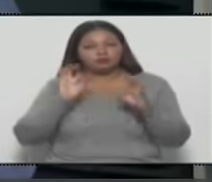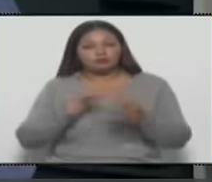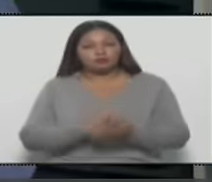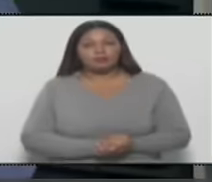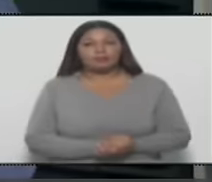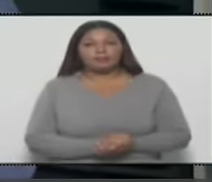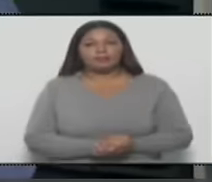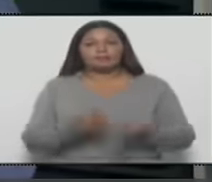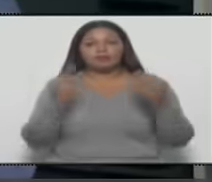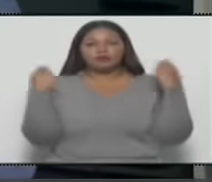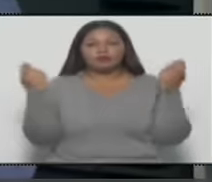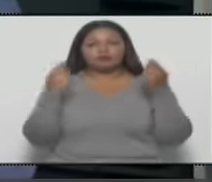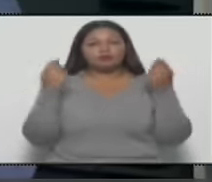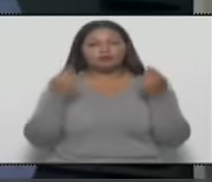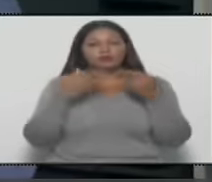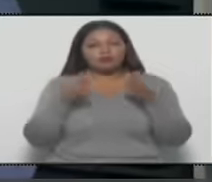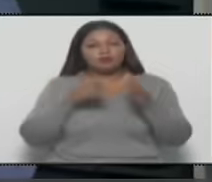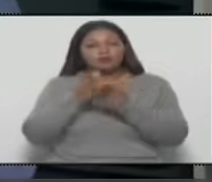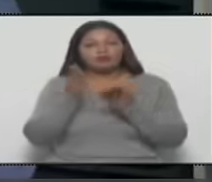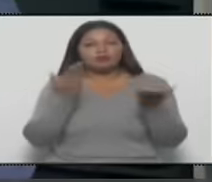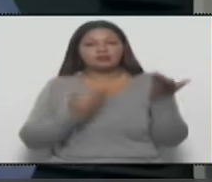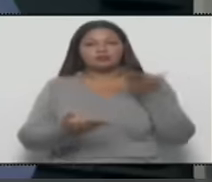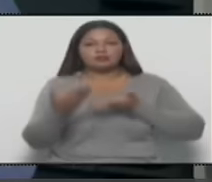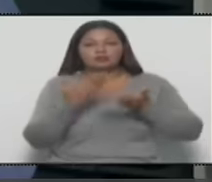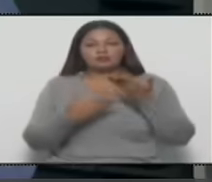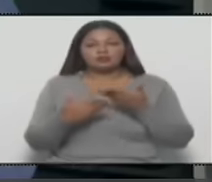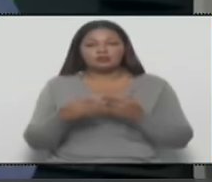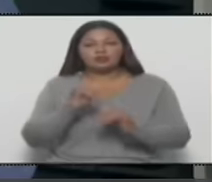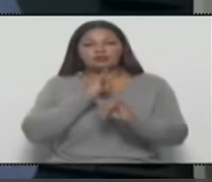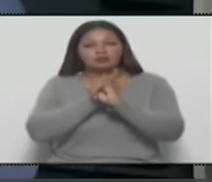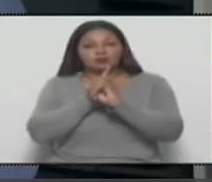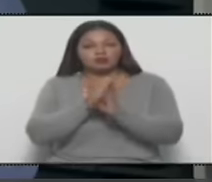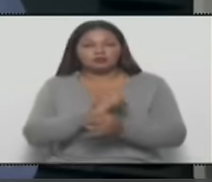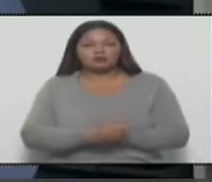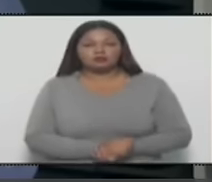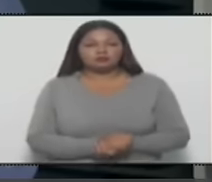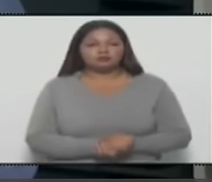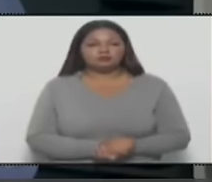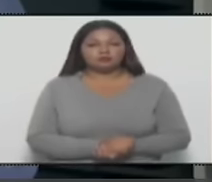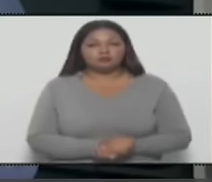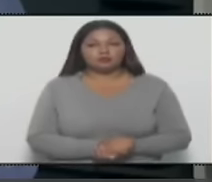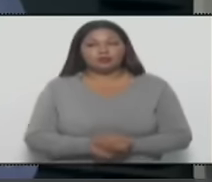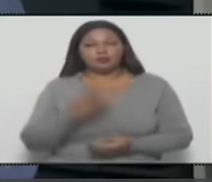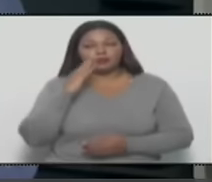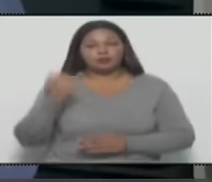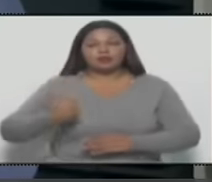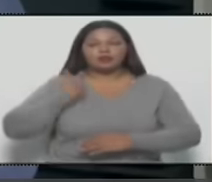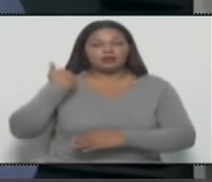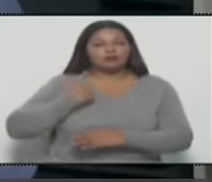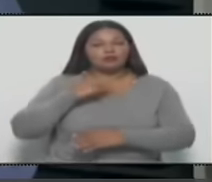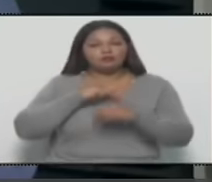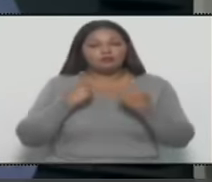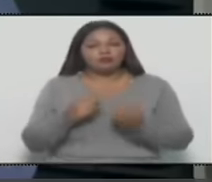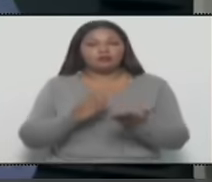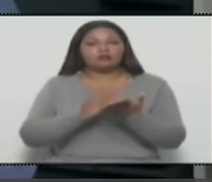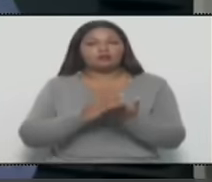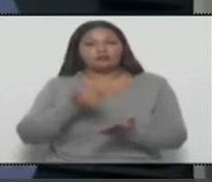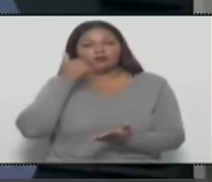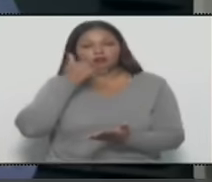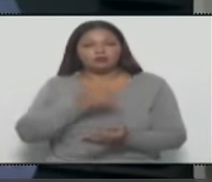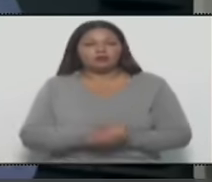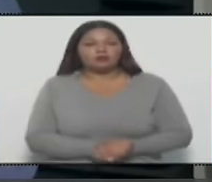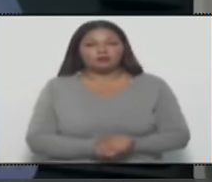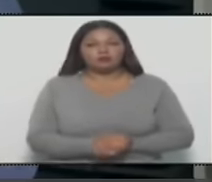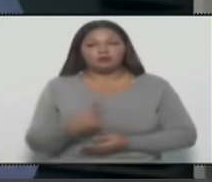de Internet. En nuestro caso es CanTV, ¿sí? Entonces, si están atacando directamente a CanTV a través